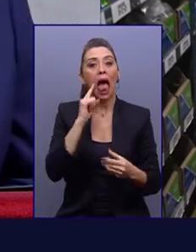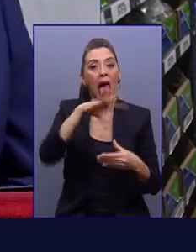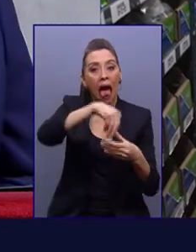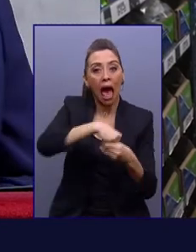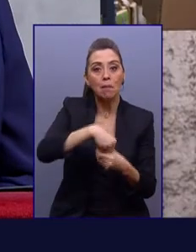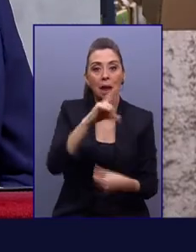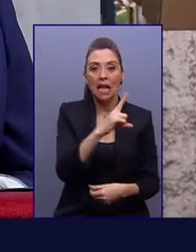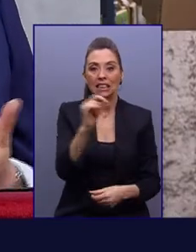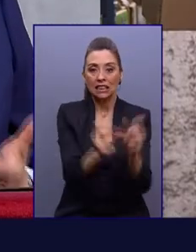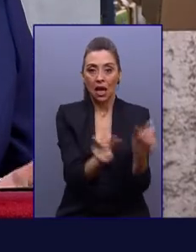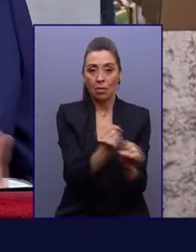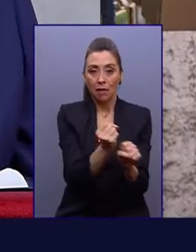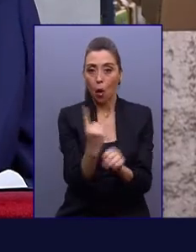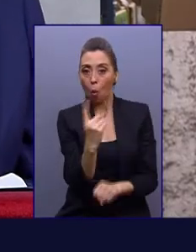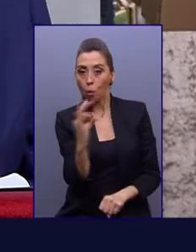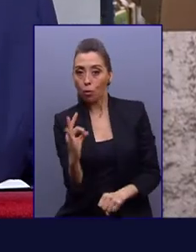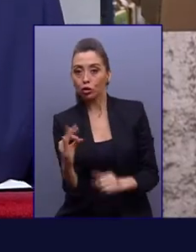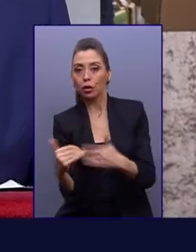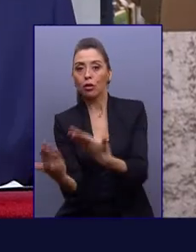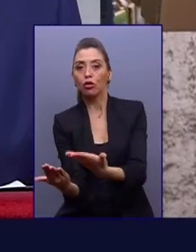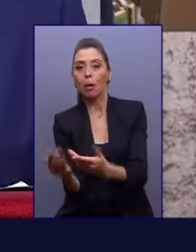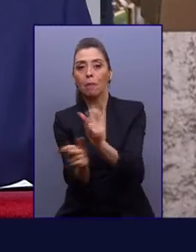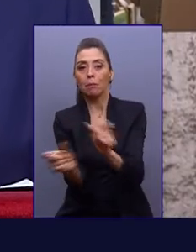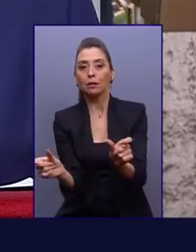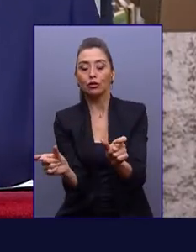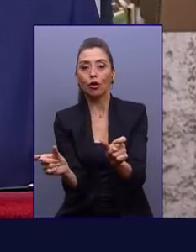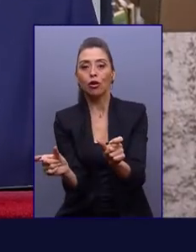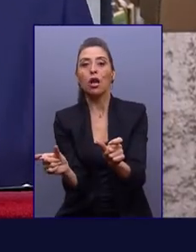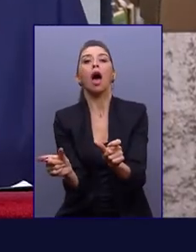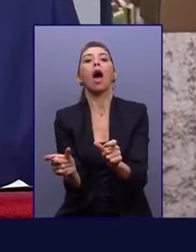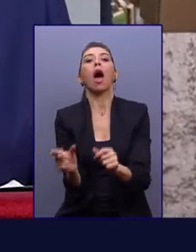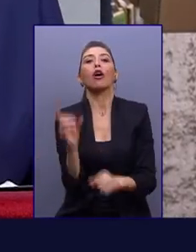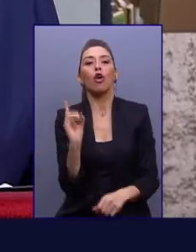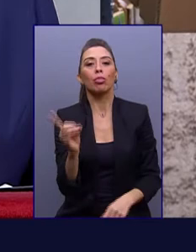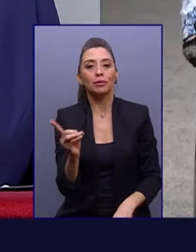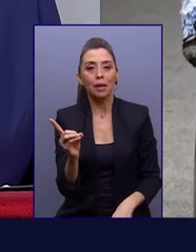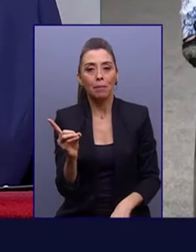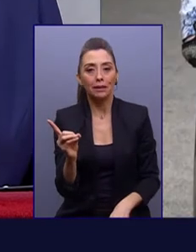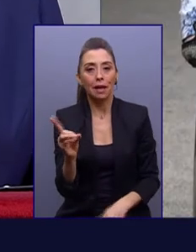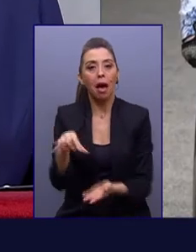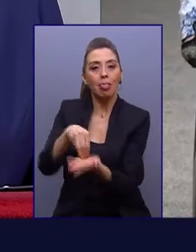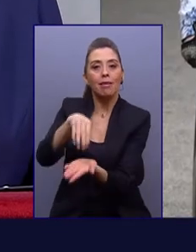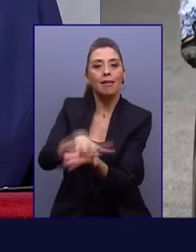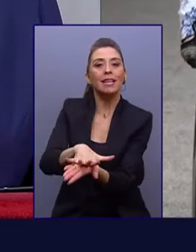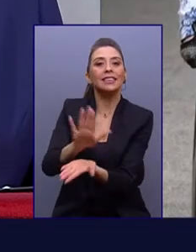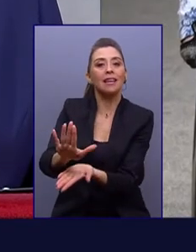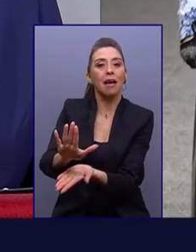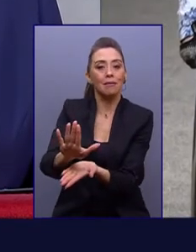trabajadores estará reservado para personas con discapacidad. Y las personas...